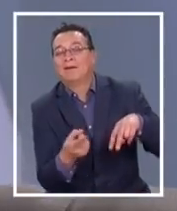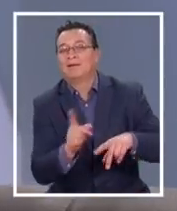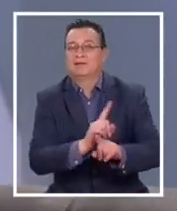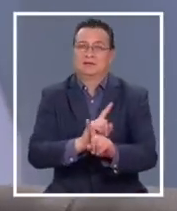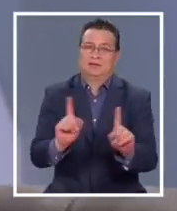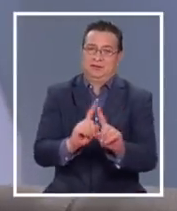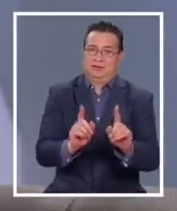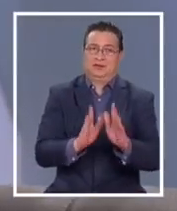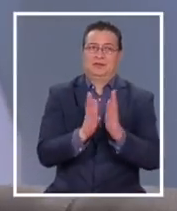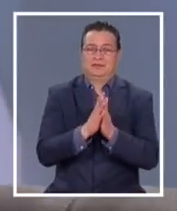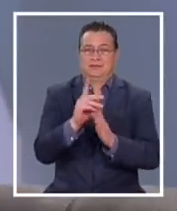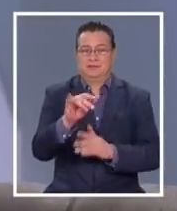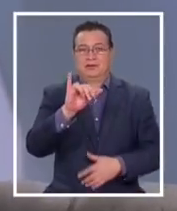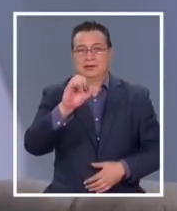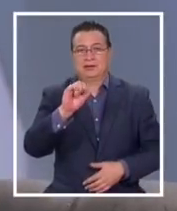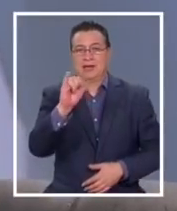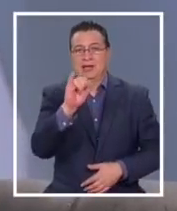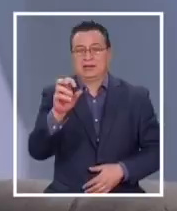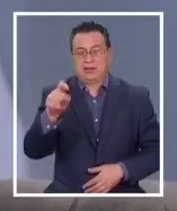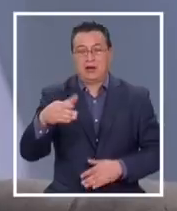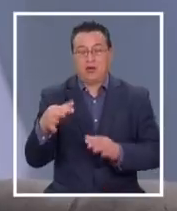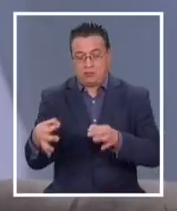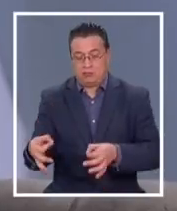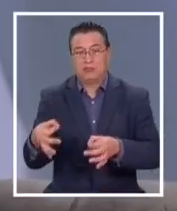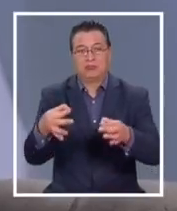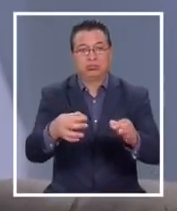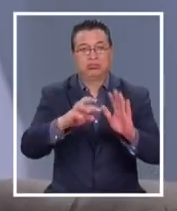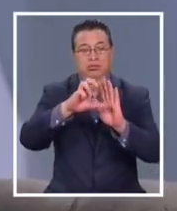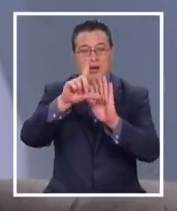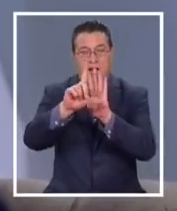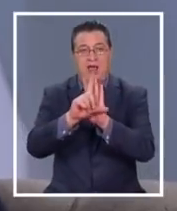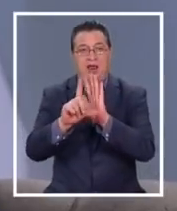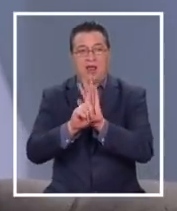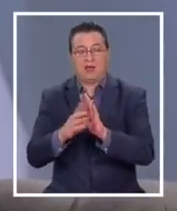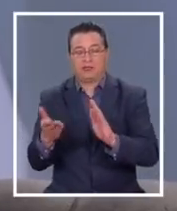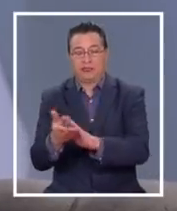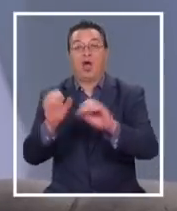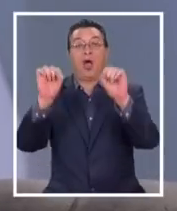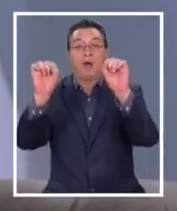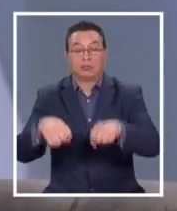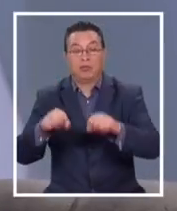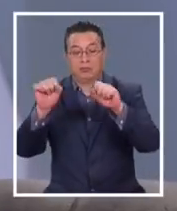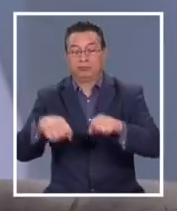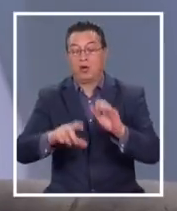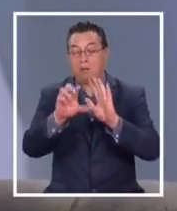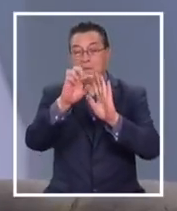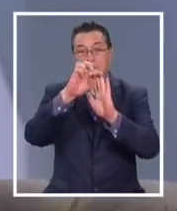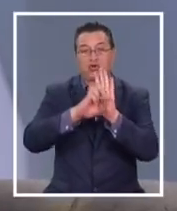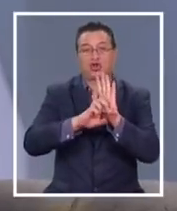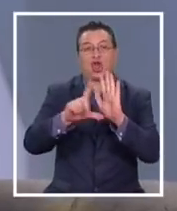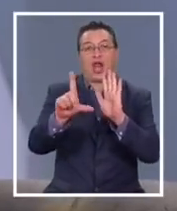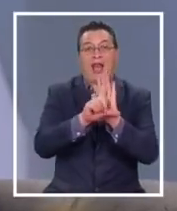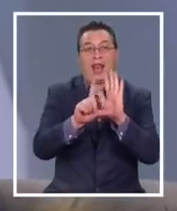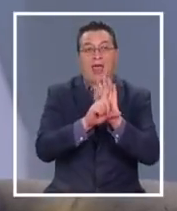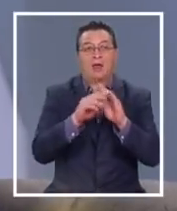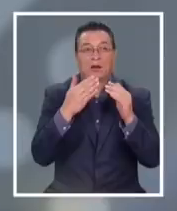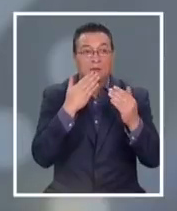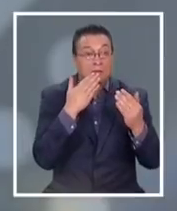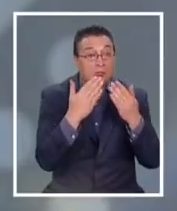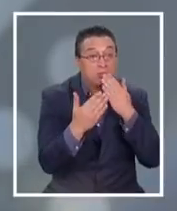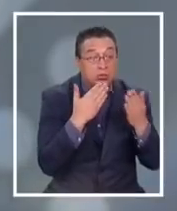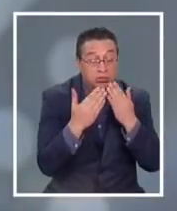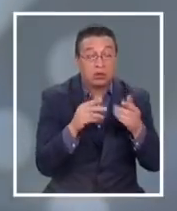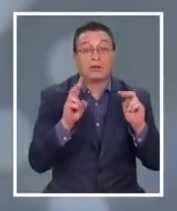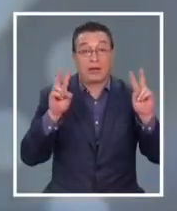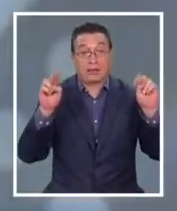está haciendo también la Yana Provost, presentando leyes por el lado, aprobando proyectos de ley que todavía que se están conversando y que